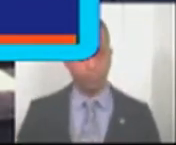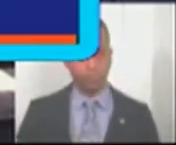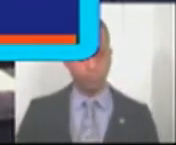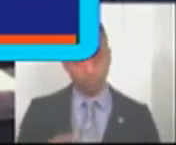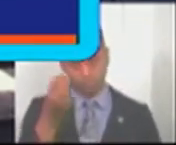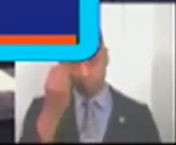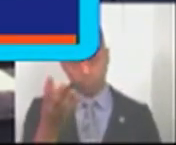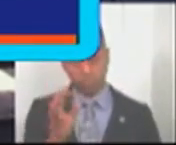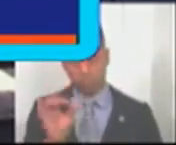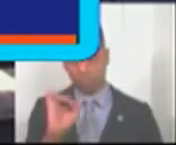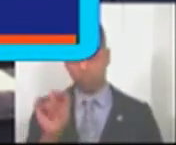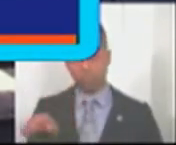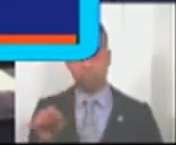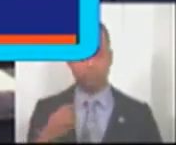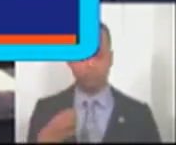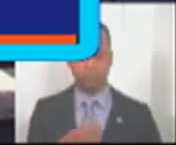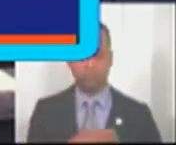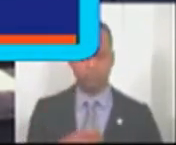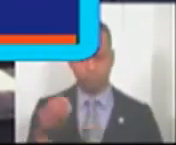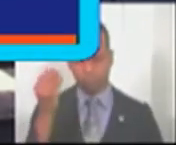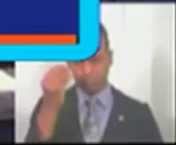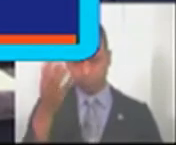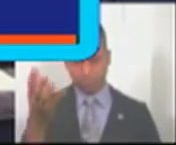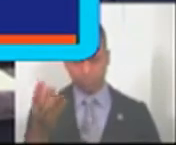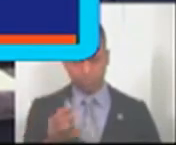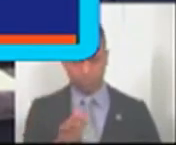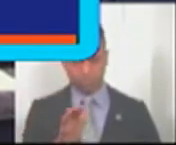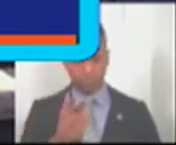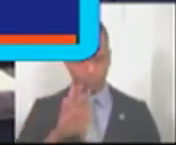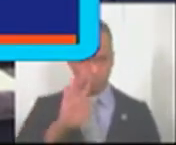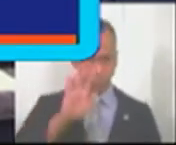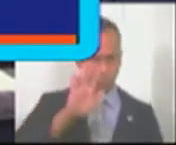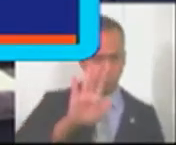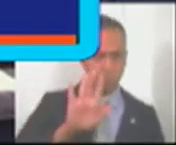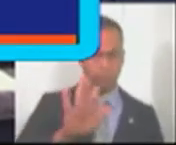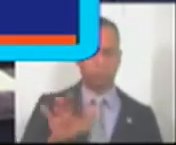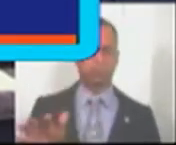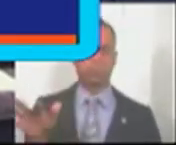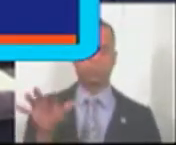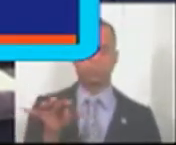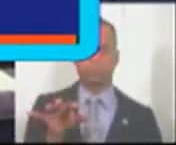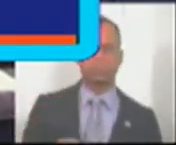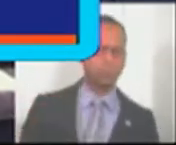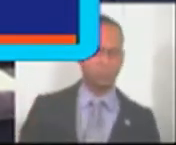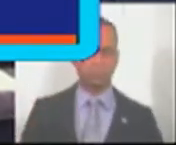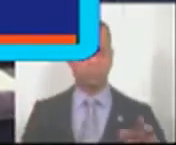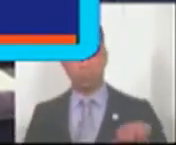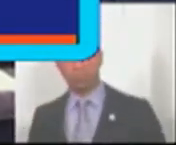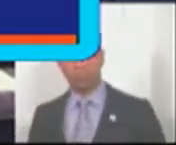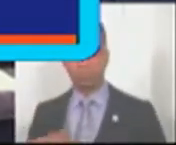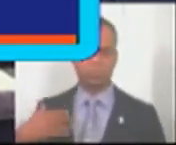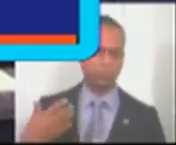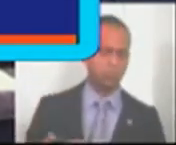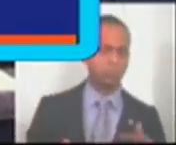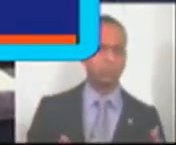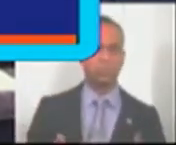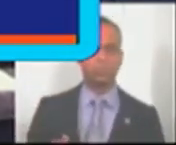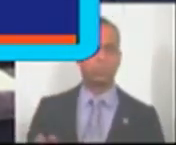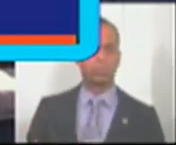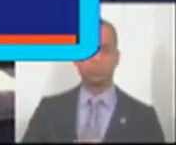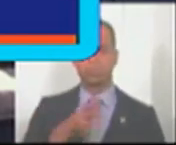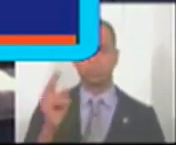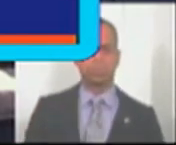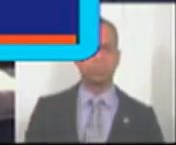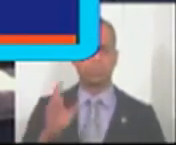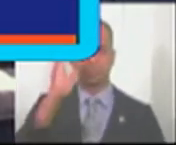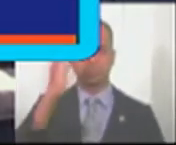congreso además, al ritmo que usted está planeando nuestra política, nunca